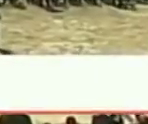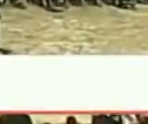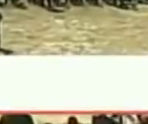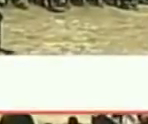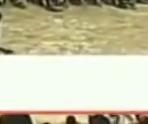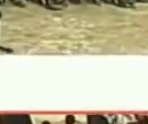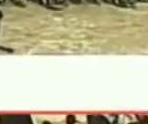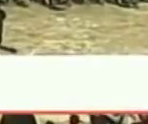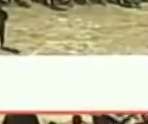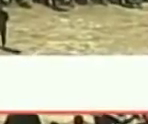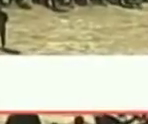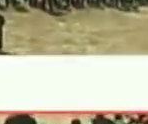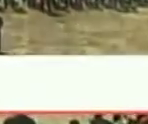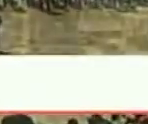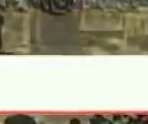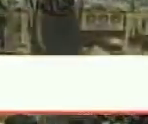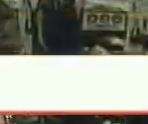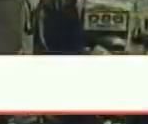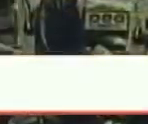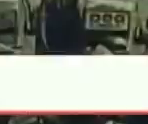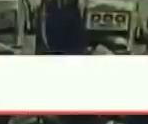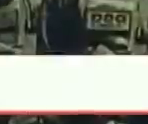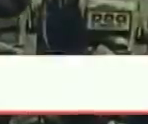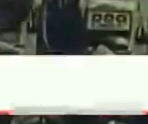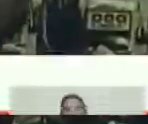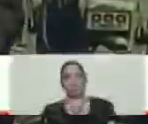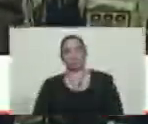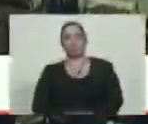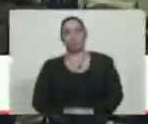Así que sigamos la marcha militar.